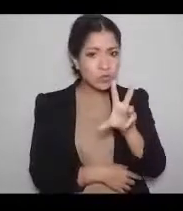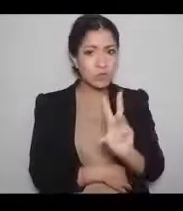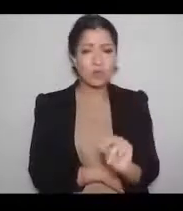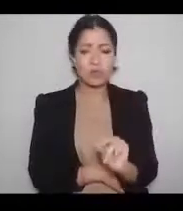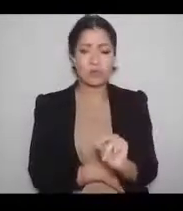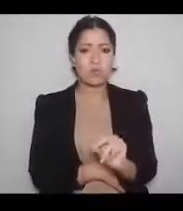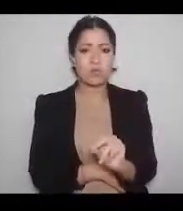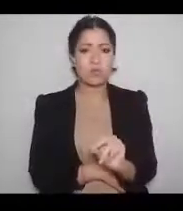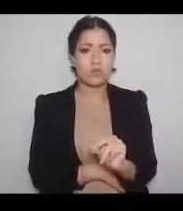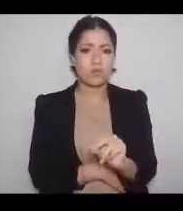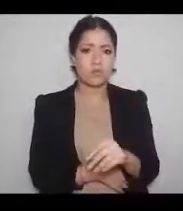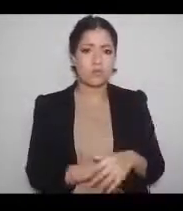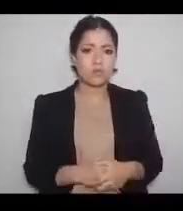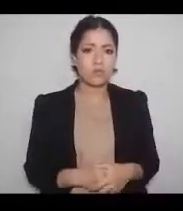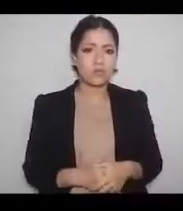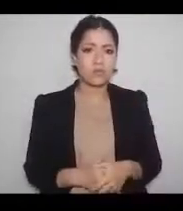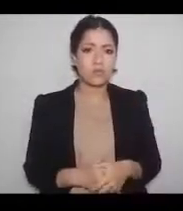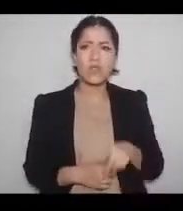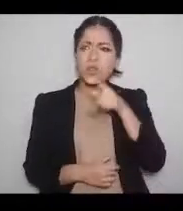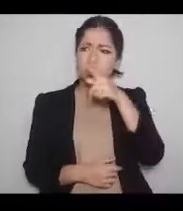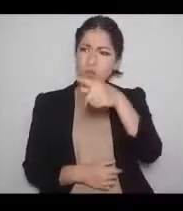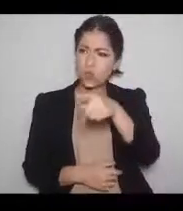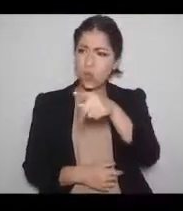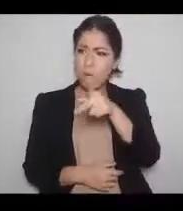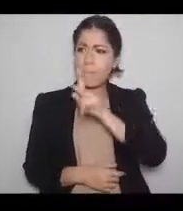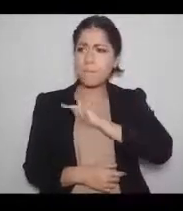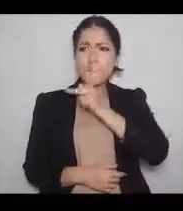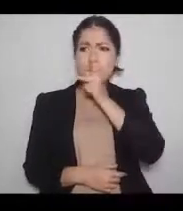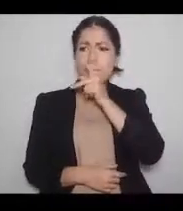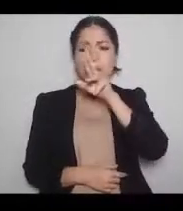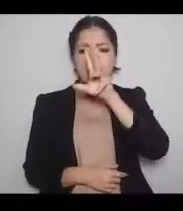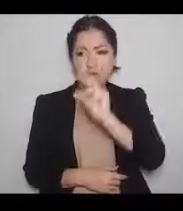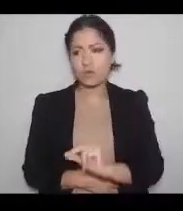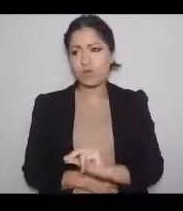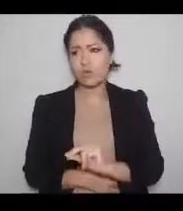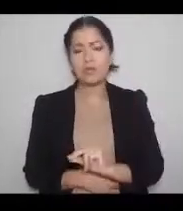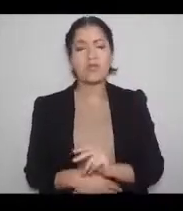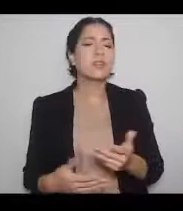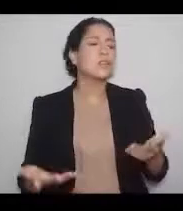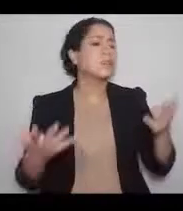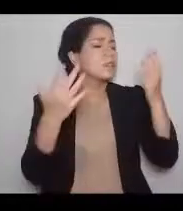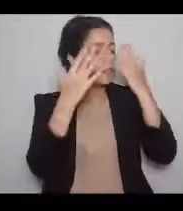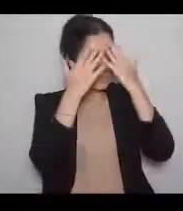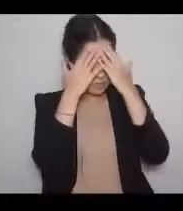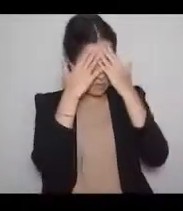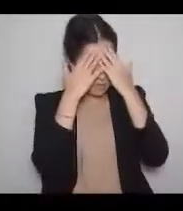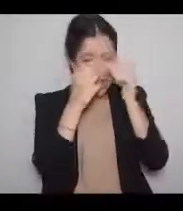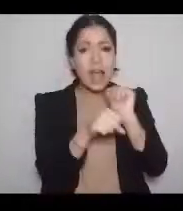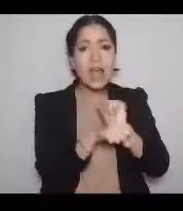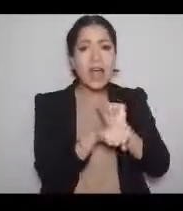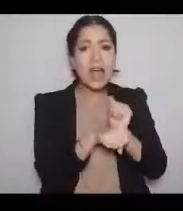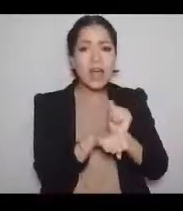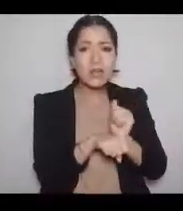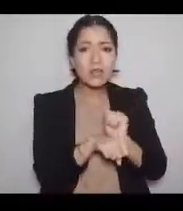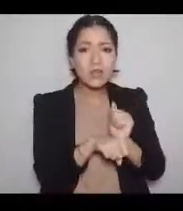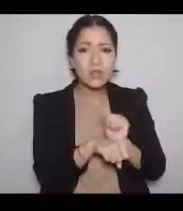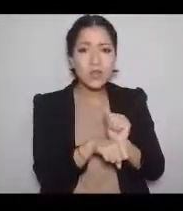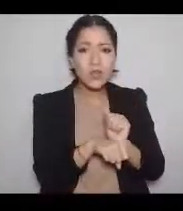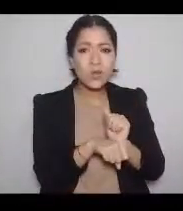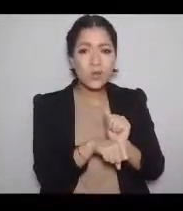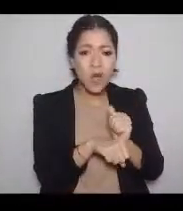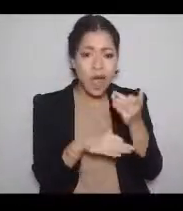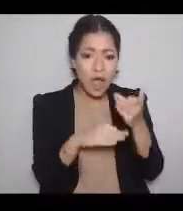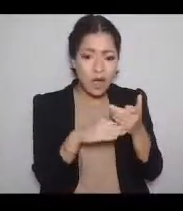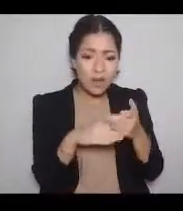No eres mi padre. Estamos actuando. ¡Esto es teatro! ¡Soy